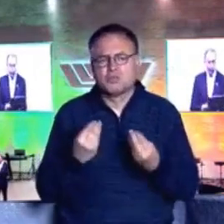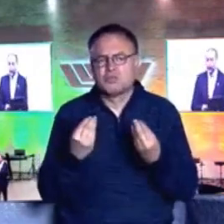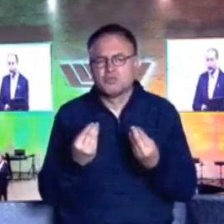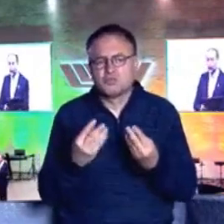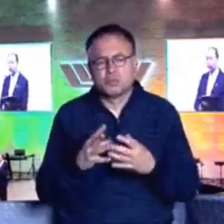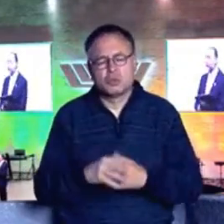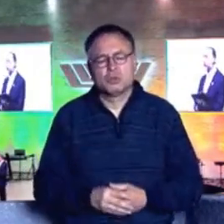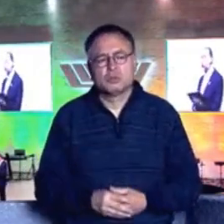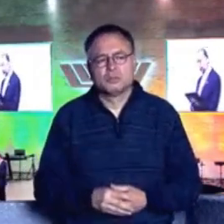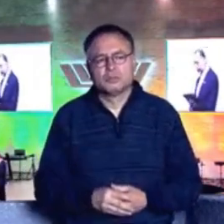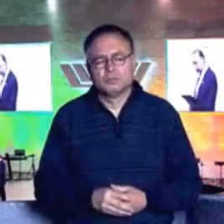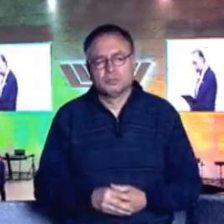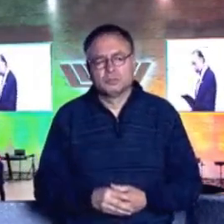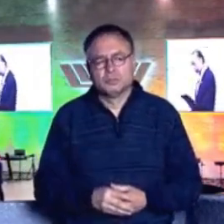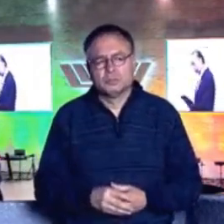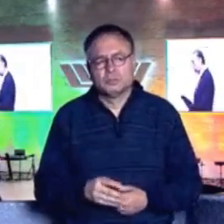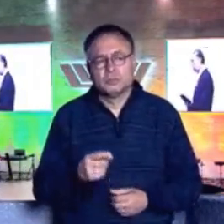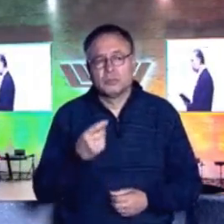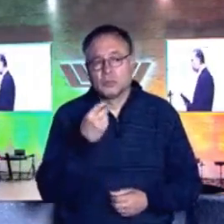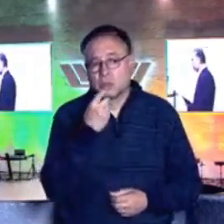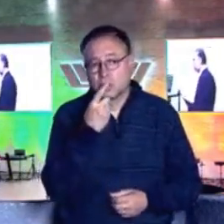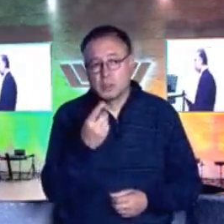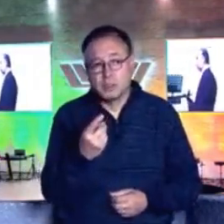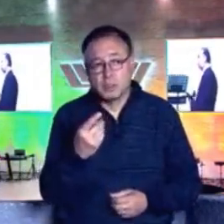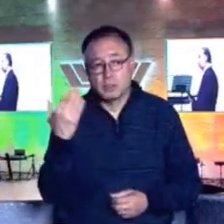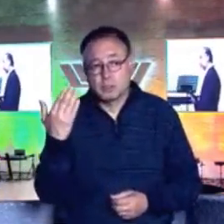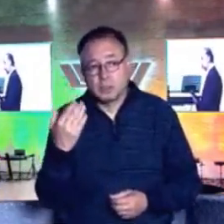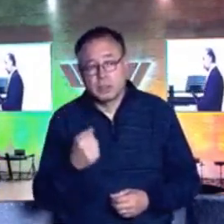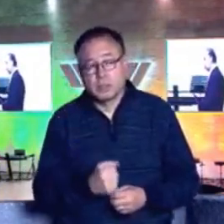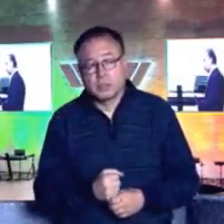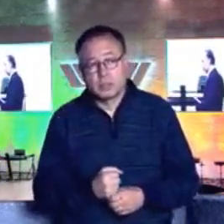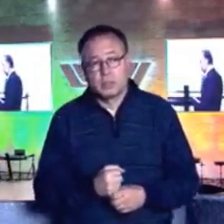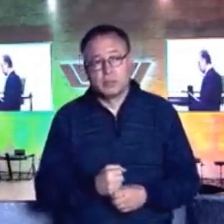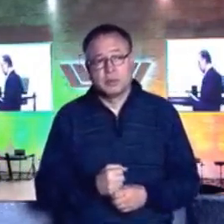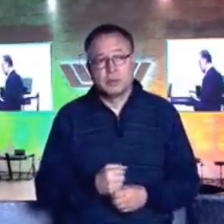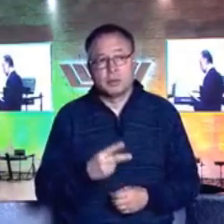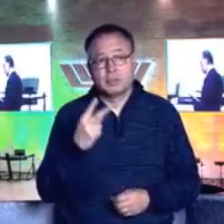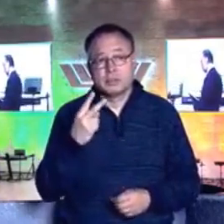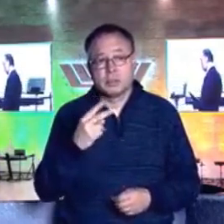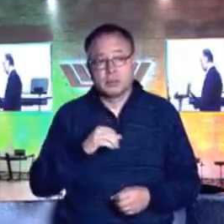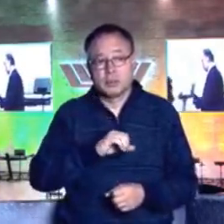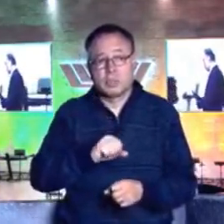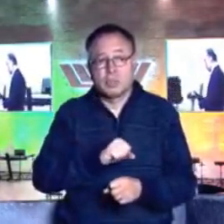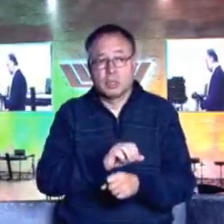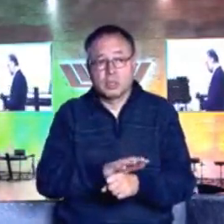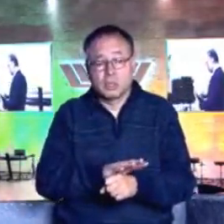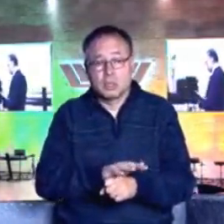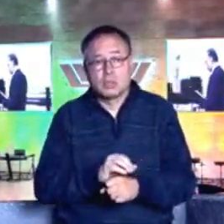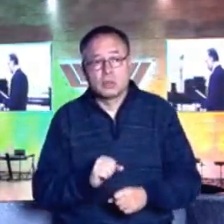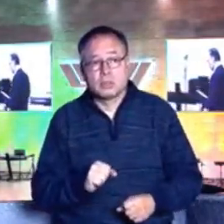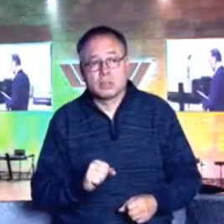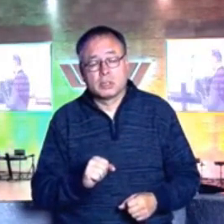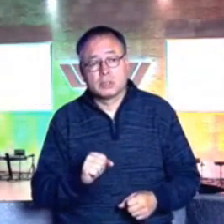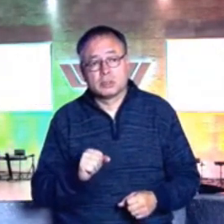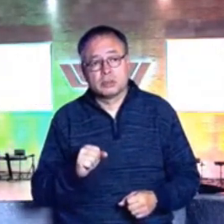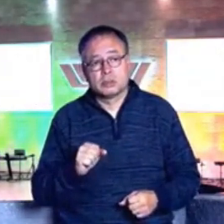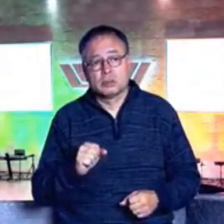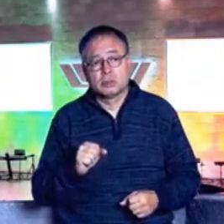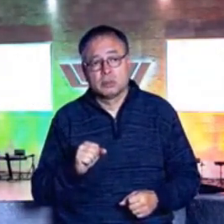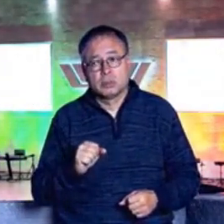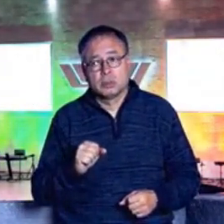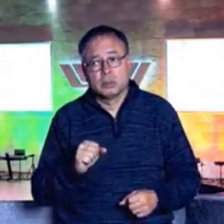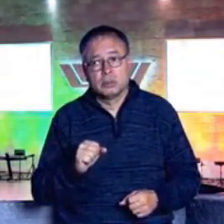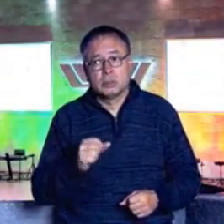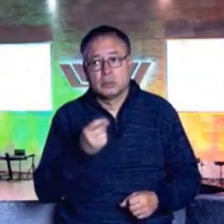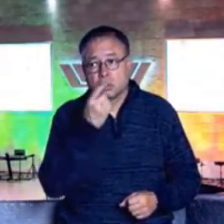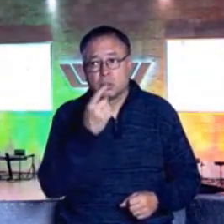crónicas capítulo 25 versículo 9 segundo de crónicas capítulo 25 versículo nu